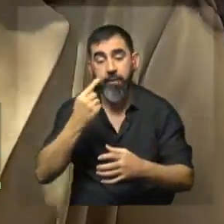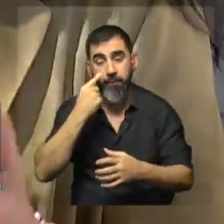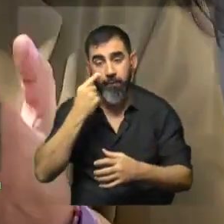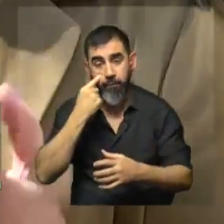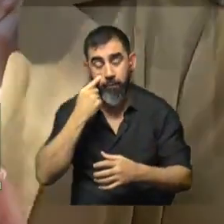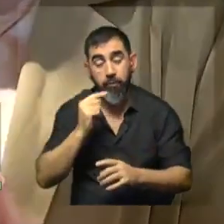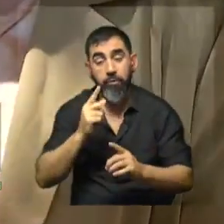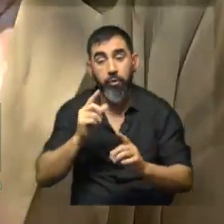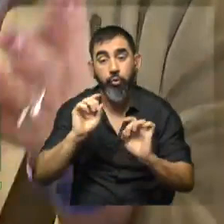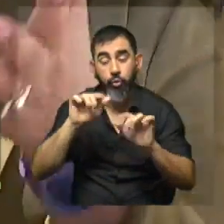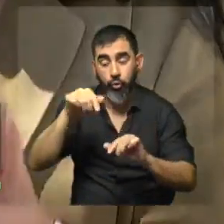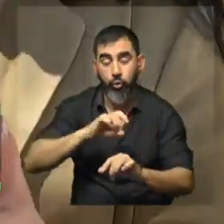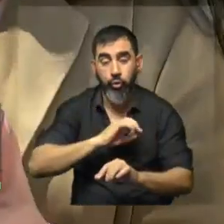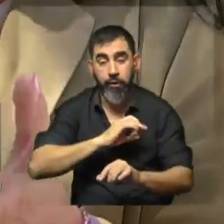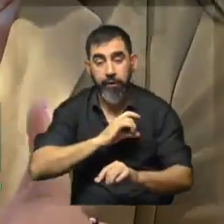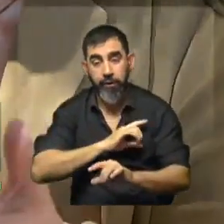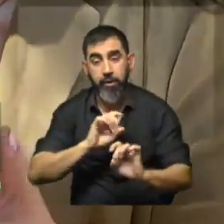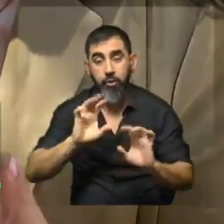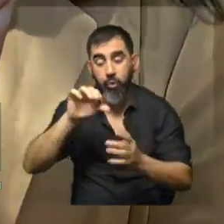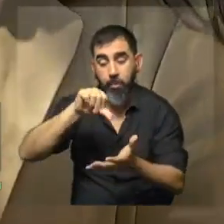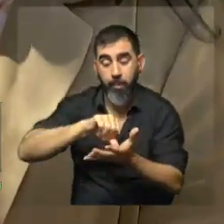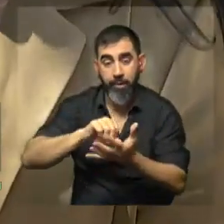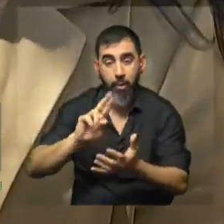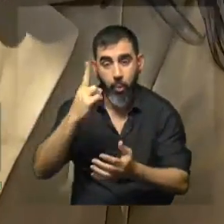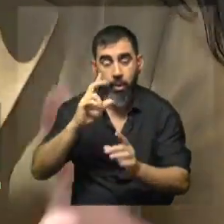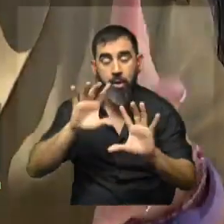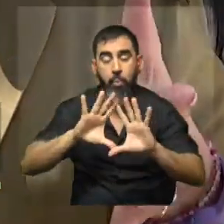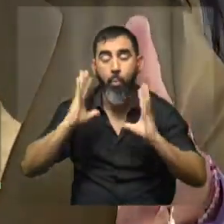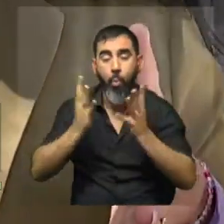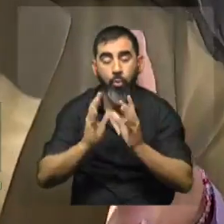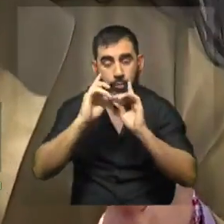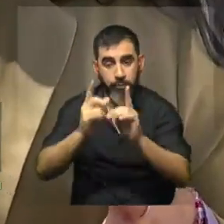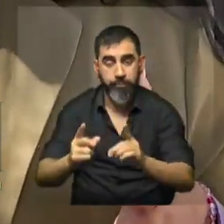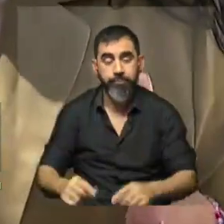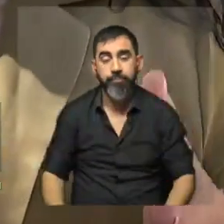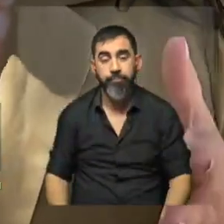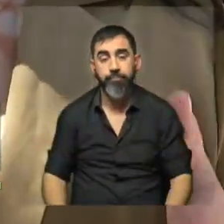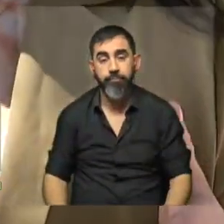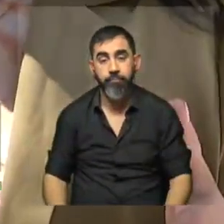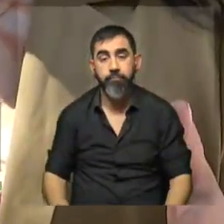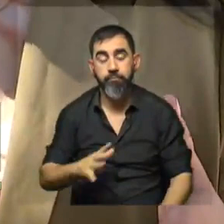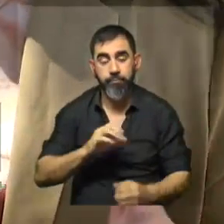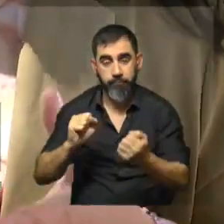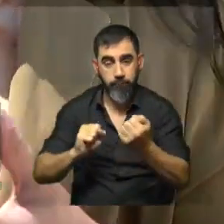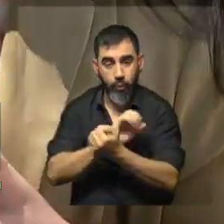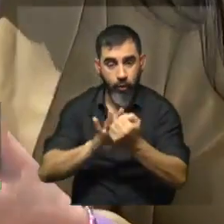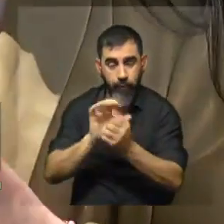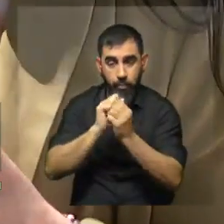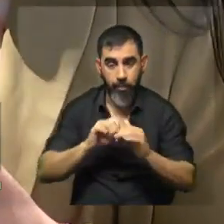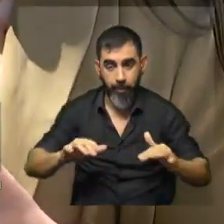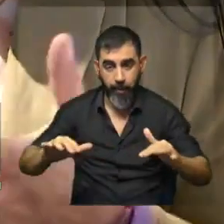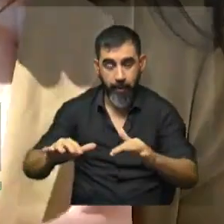insisto, no solamente en Chile, no solamente en el país de ustedes, sino que a nivel mundial. Tenemos por un lado la pandemia del COVID, pero también